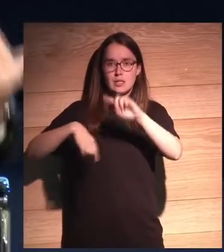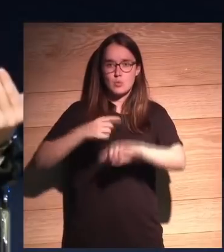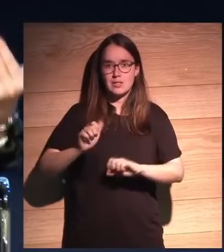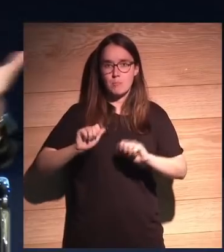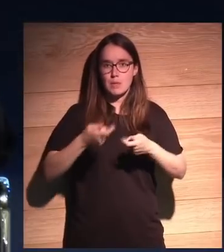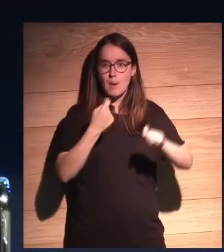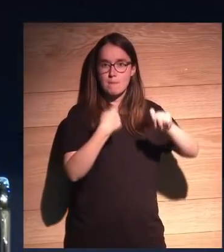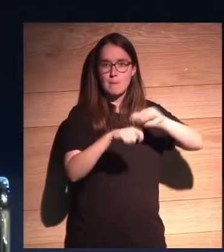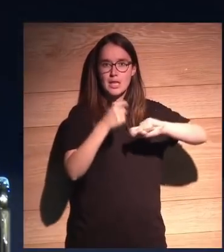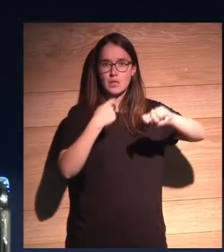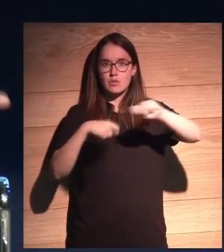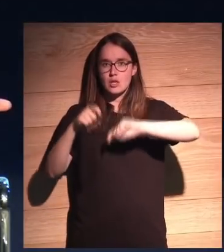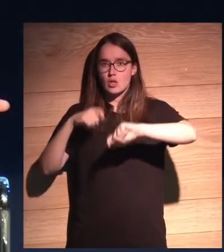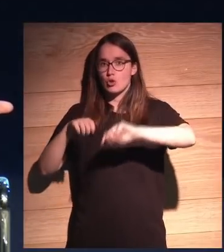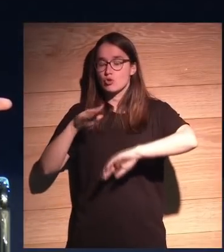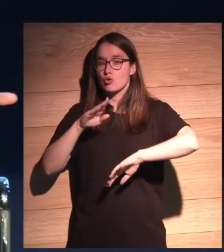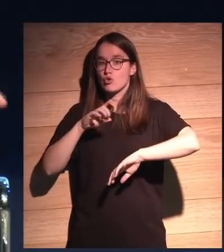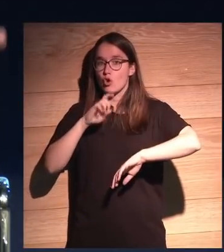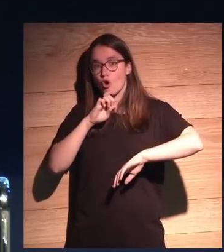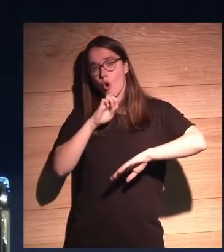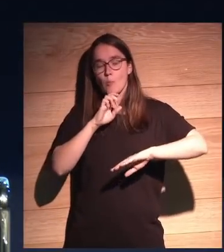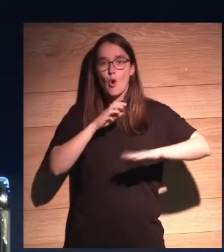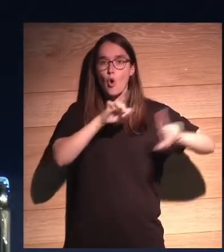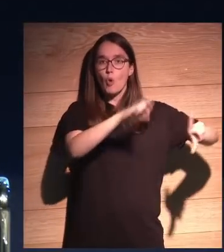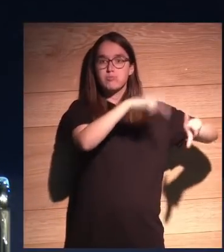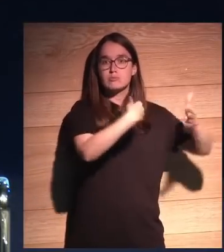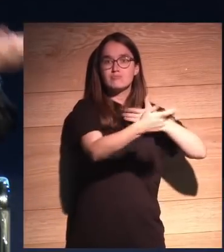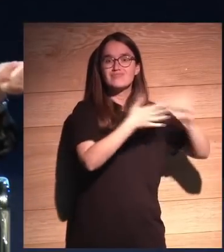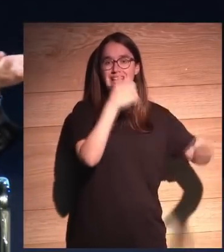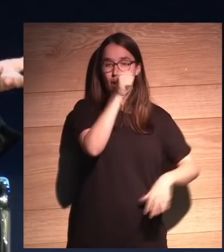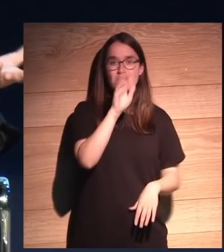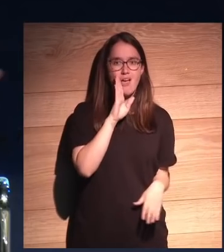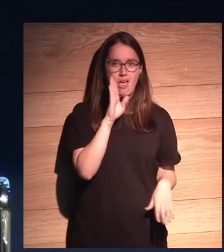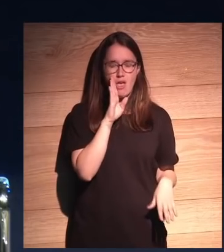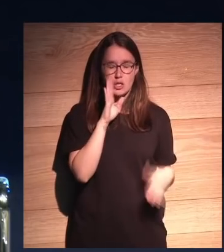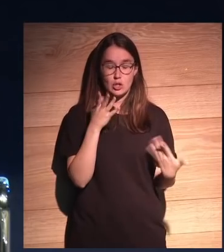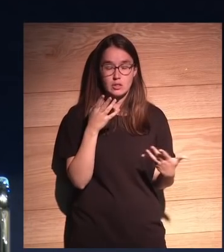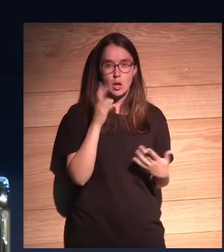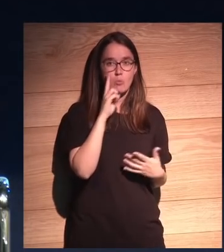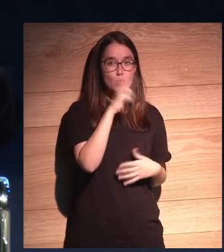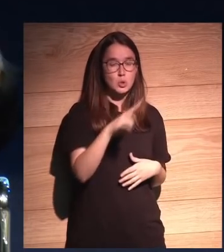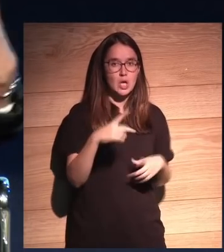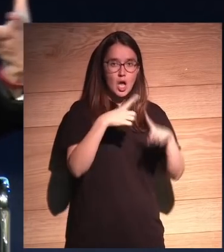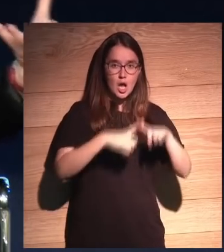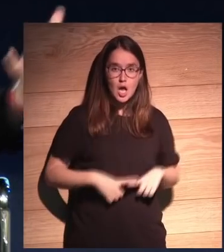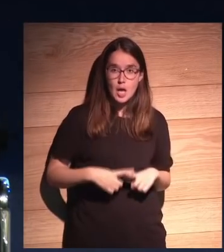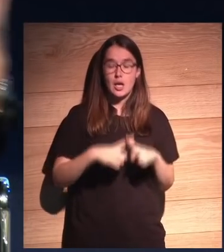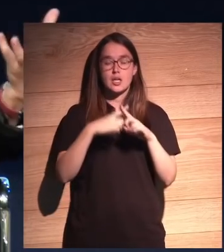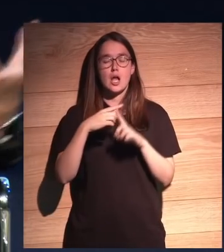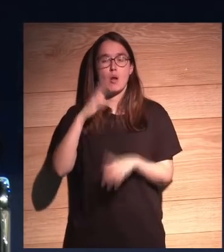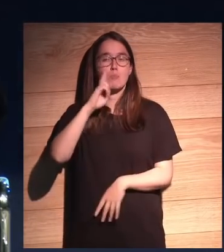ser vendidos como cuadros de Frans Hals. Entonces había, sobre todo el Rijksmuseum, también el Louvre,